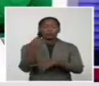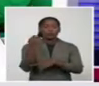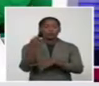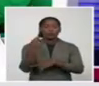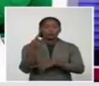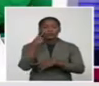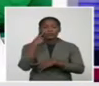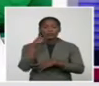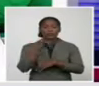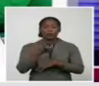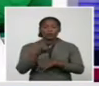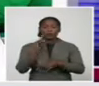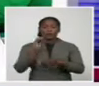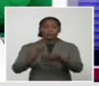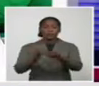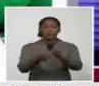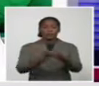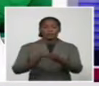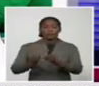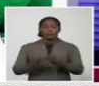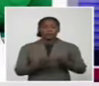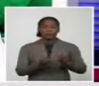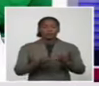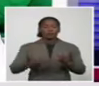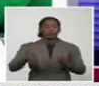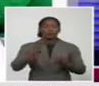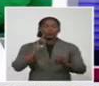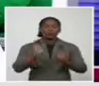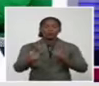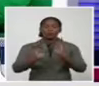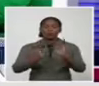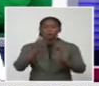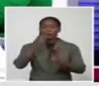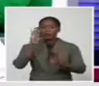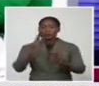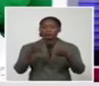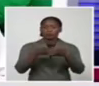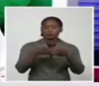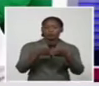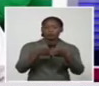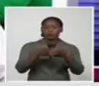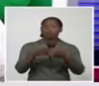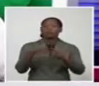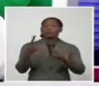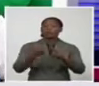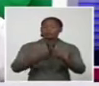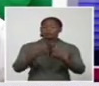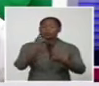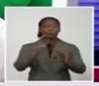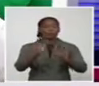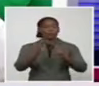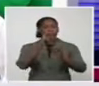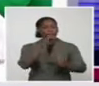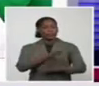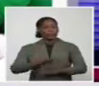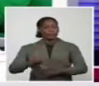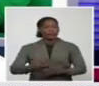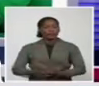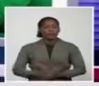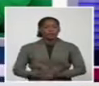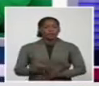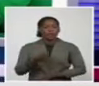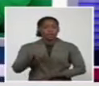estamos enfrentando hoy, a proteger a estos grupos de edad. Como ya había dicho, ayer se